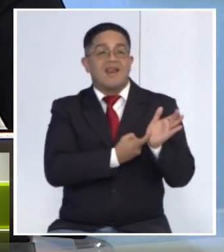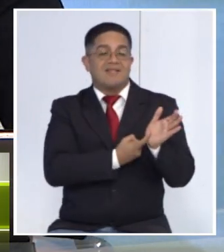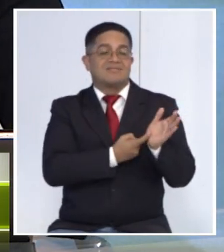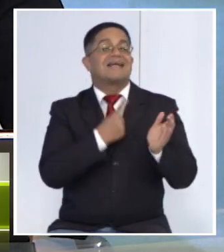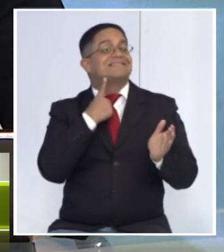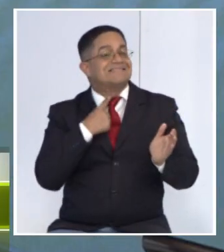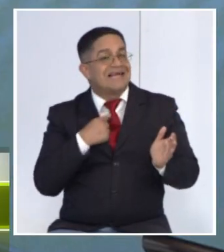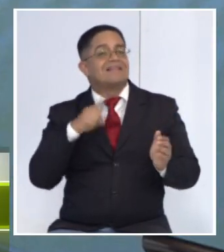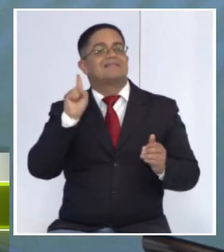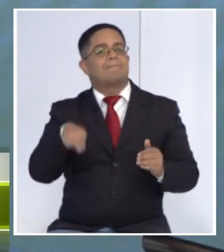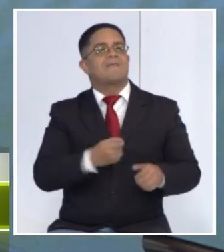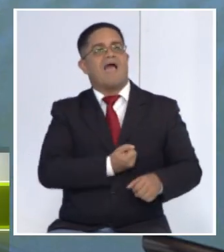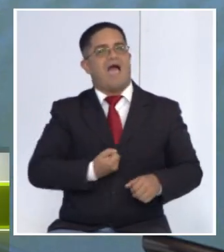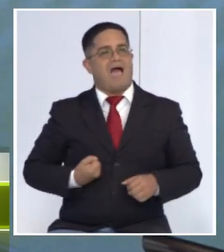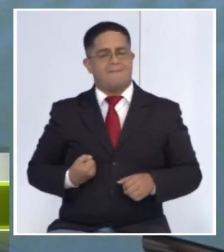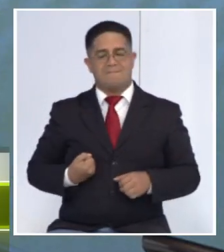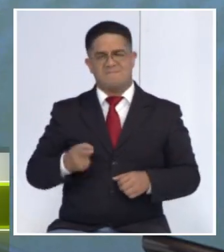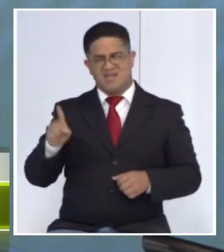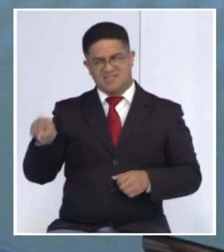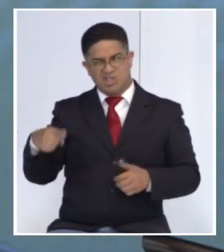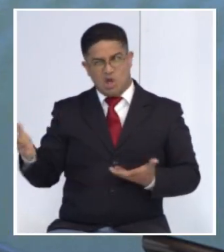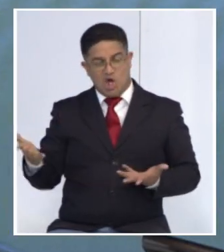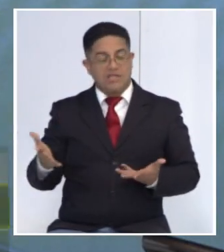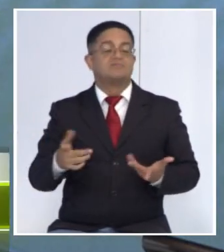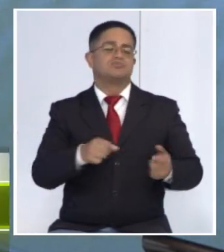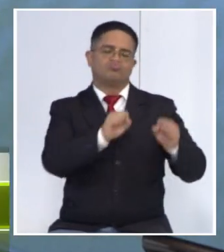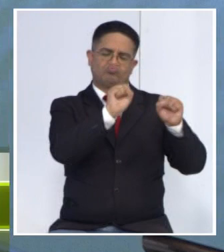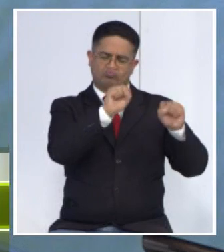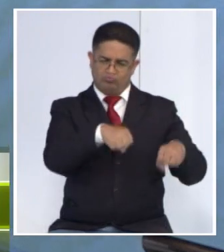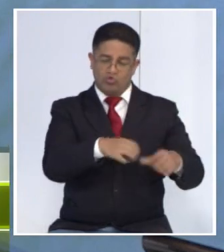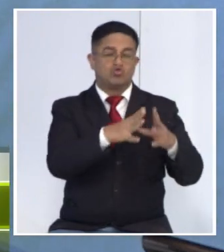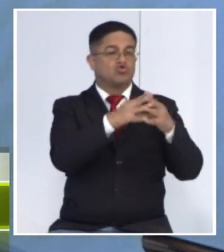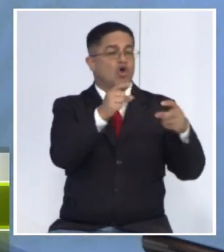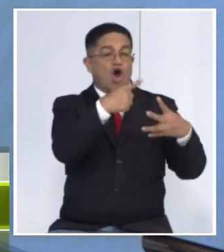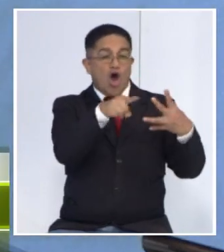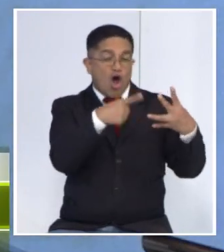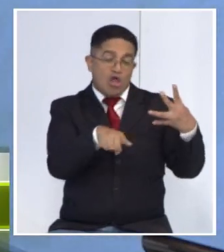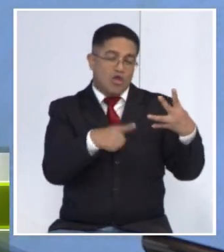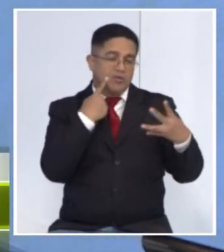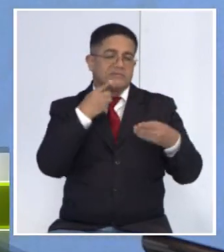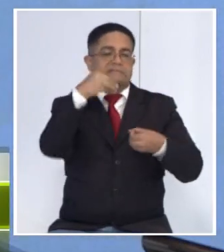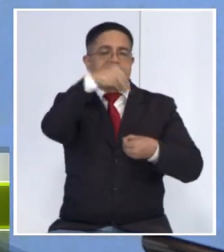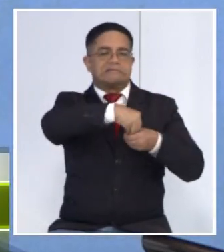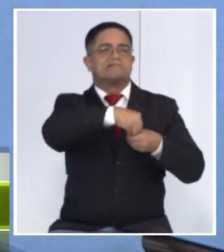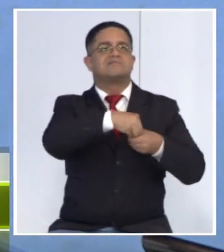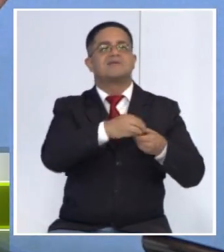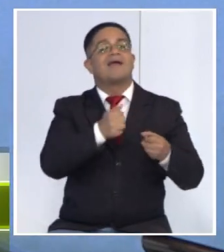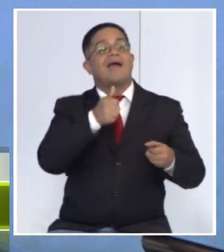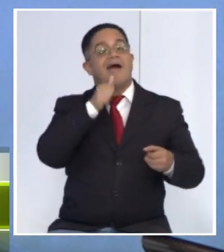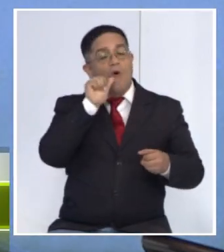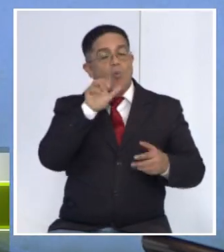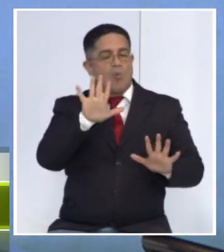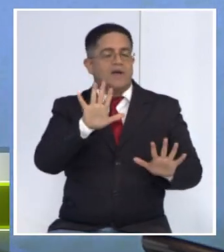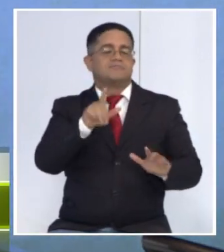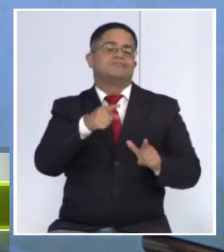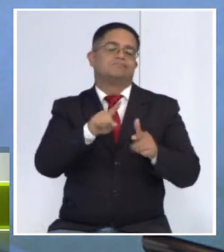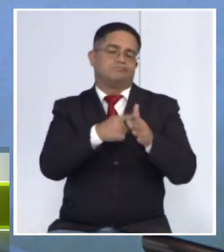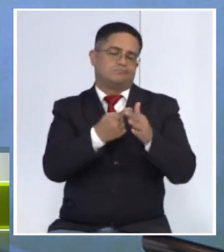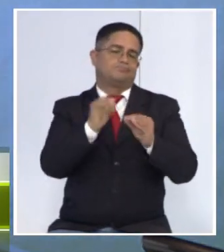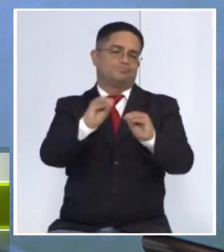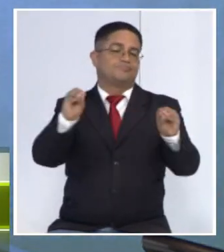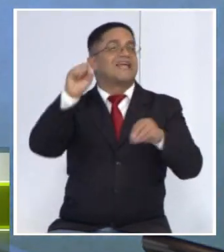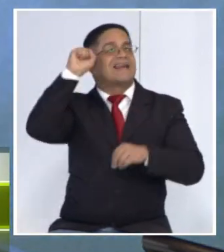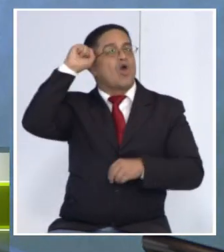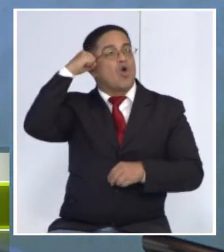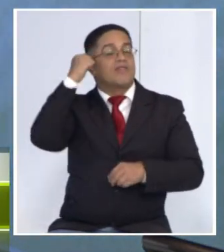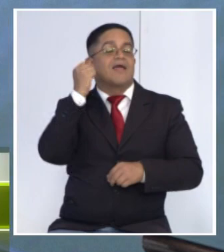hambre al bebé. Claro, la leche materna, todos sus componentes están en agua, ¿ok? En agua. Es bueno recordar para las mamás